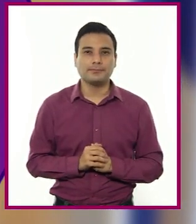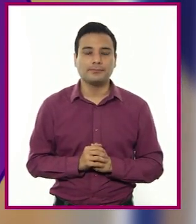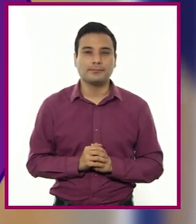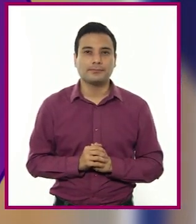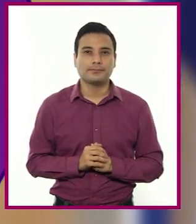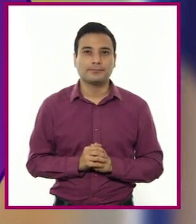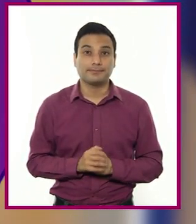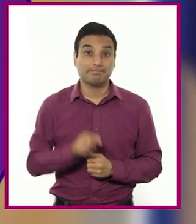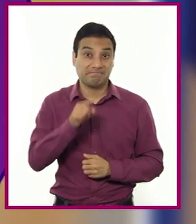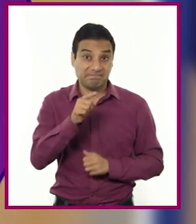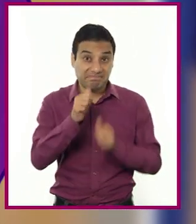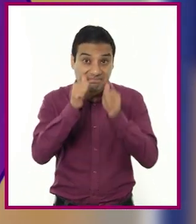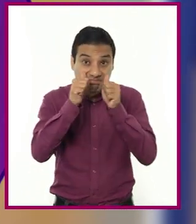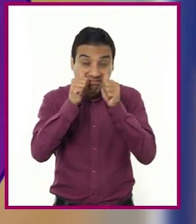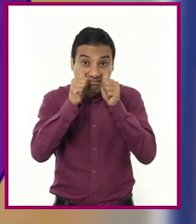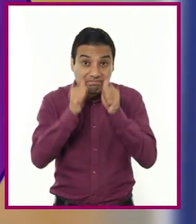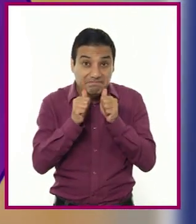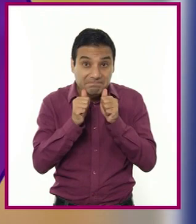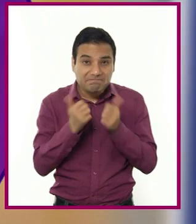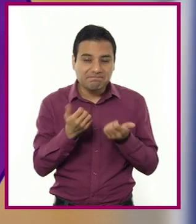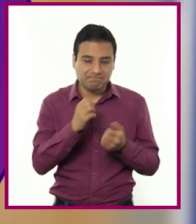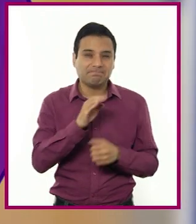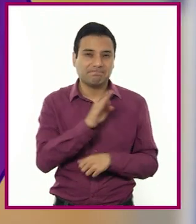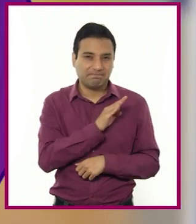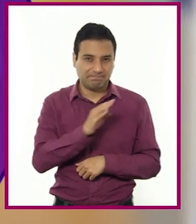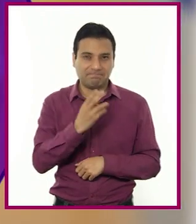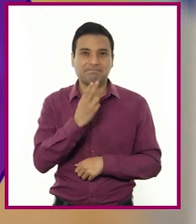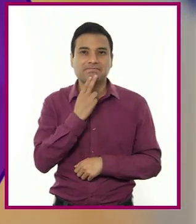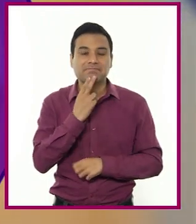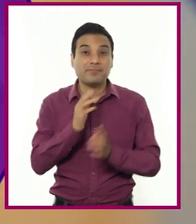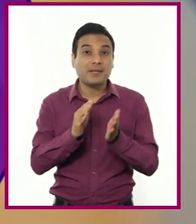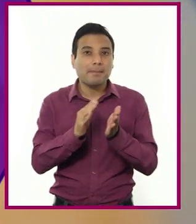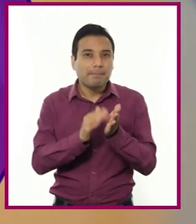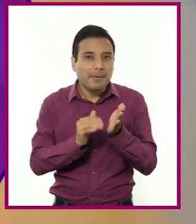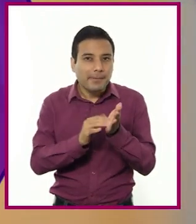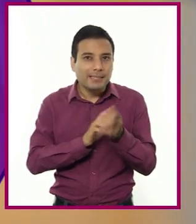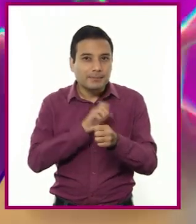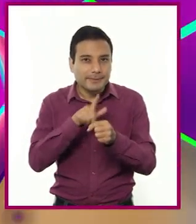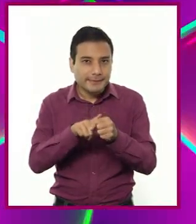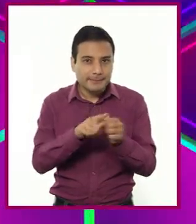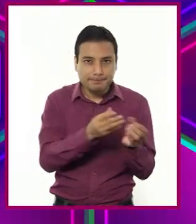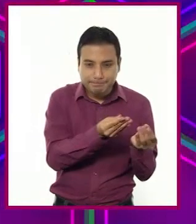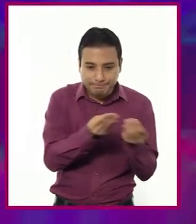tener discapacidad visual, preparen hojas layer, punzón y regleta.